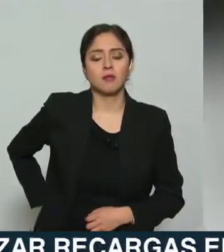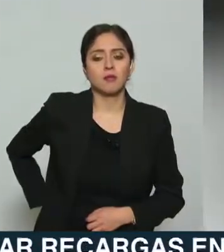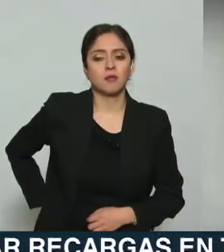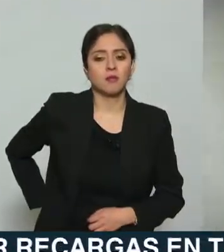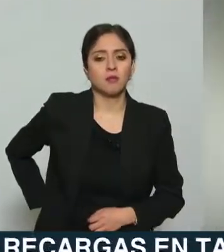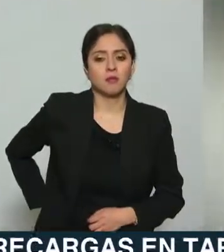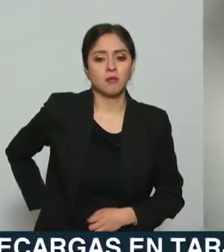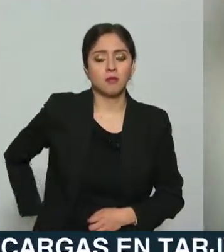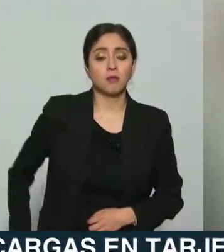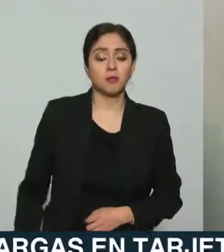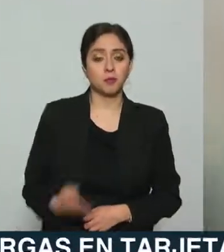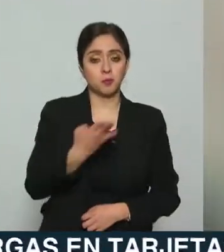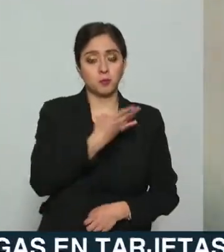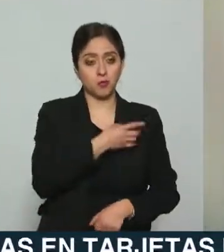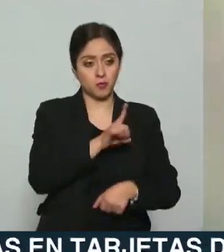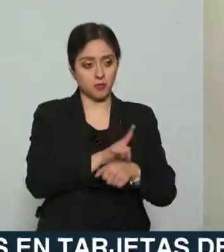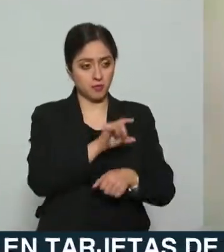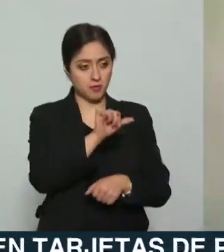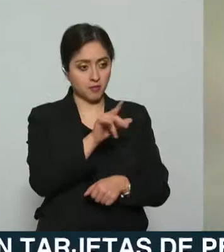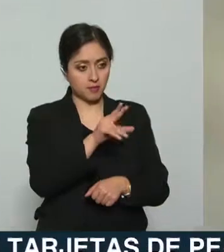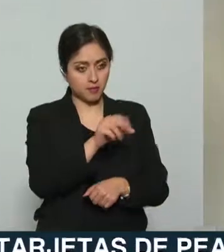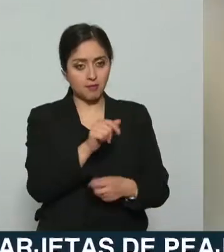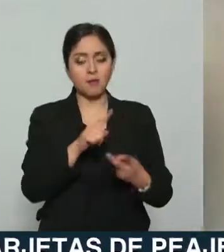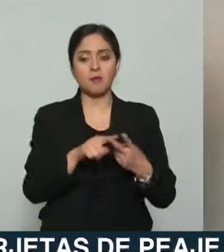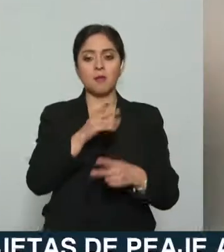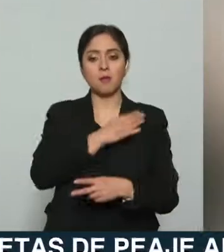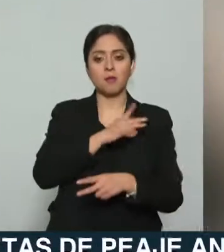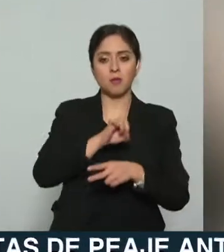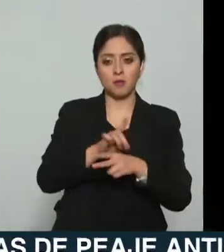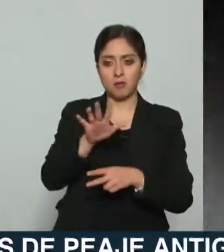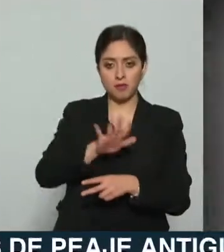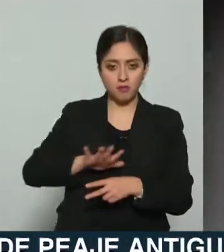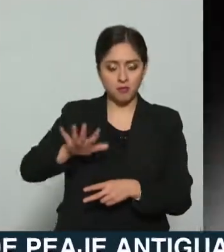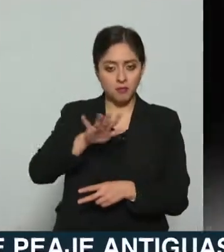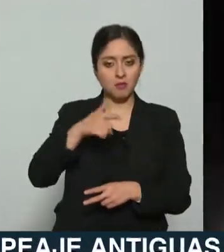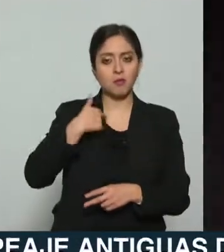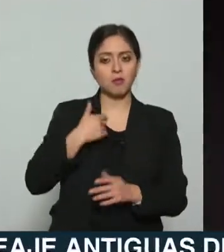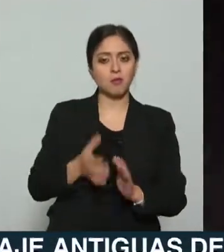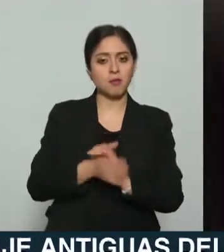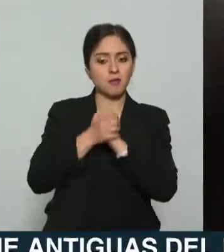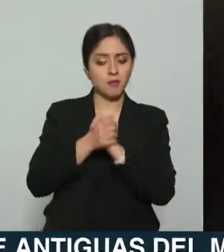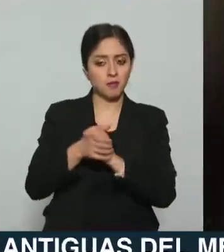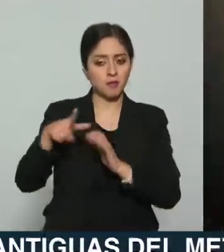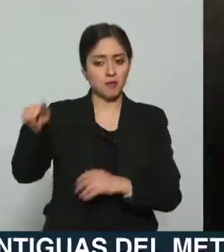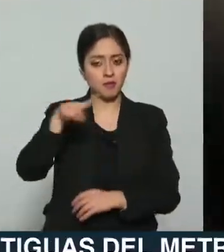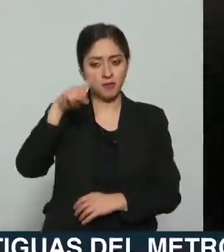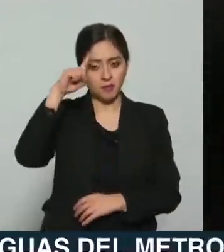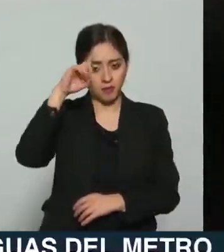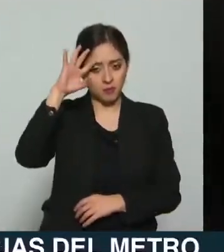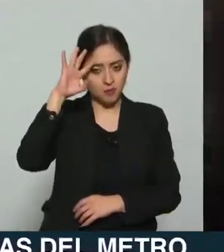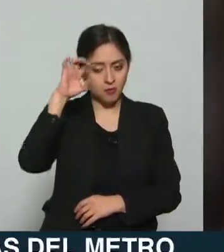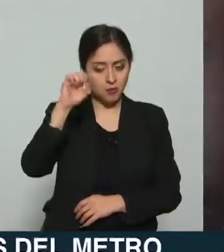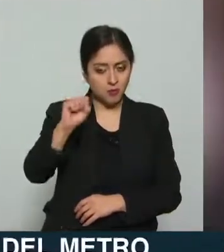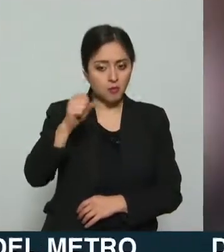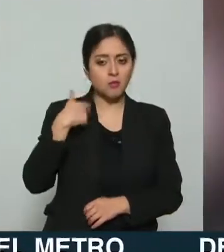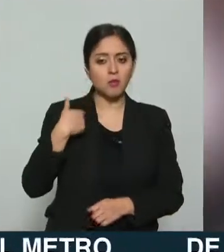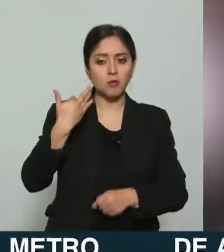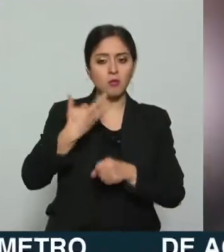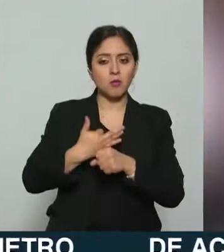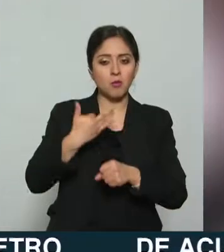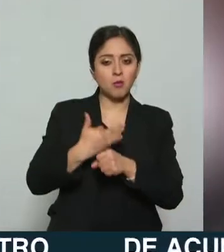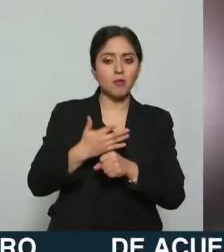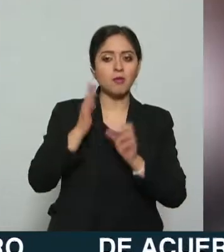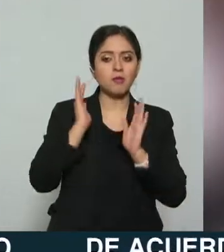al auditorio, los saludos desde el poblado de Tres Marías, esto en el municipio de Huitzilac, Morelos. Nos encontramos kilómetros